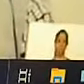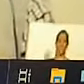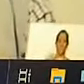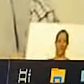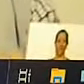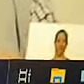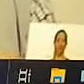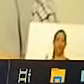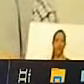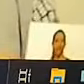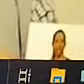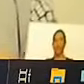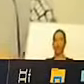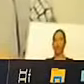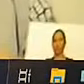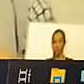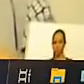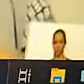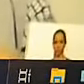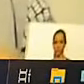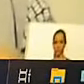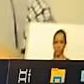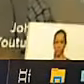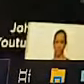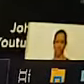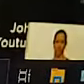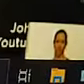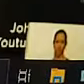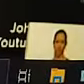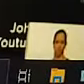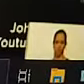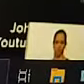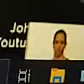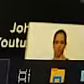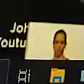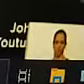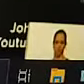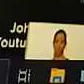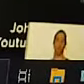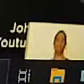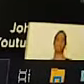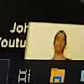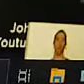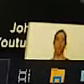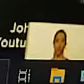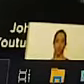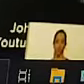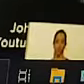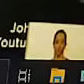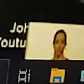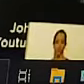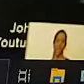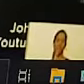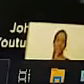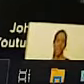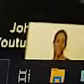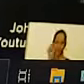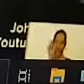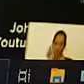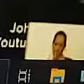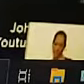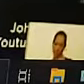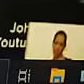de control personal. Lo que fue aún peor es la respuesta de la persona